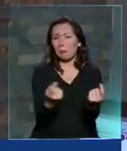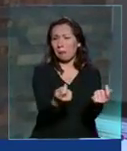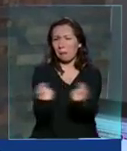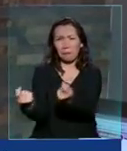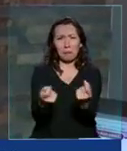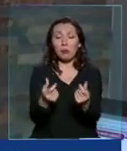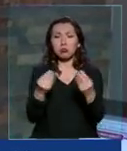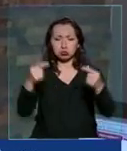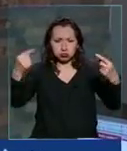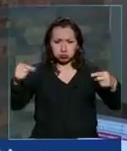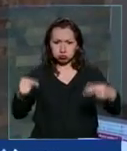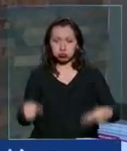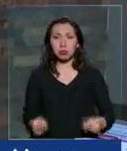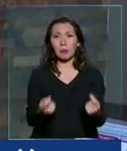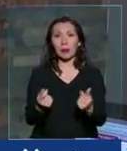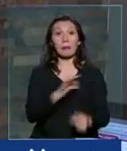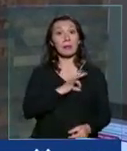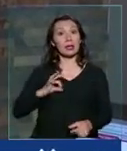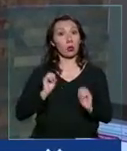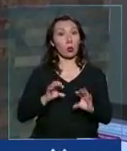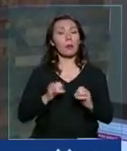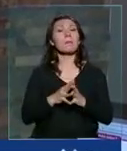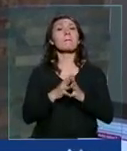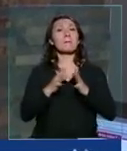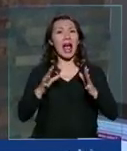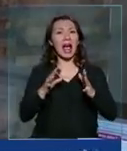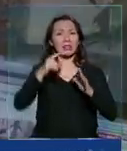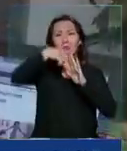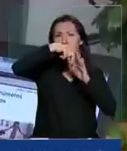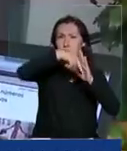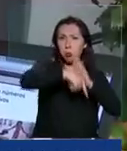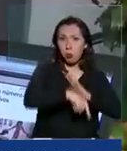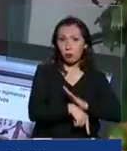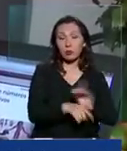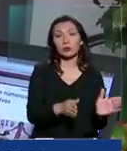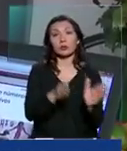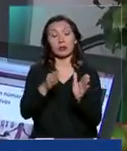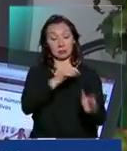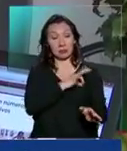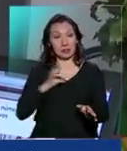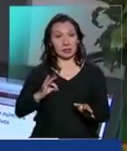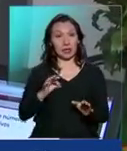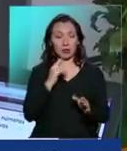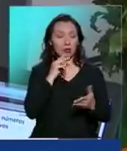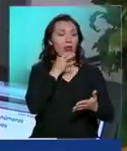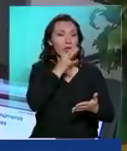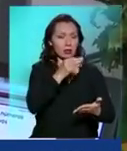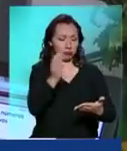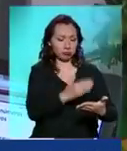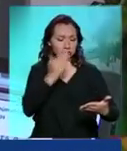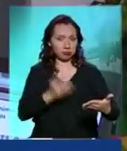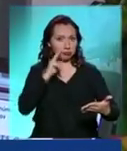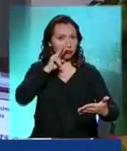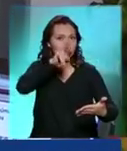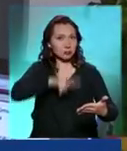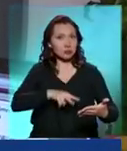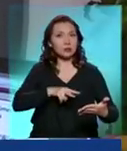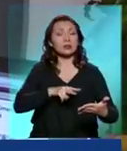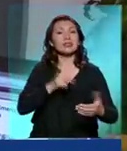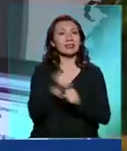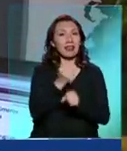similares. En muchos aspectos el texto del ministerio tiene más profundidad. Este es el texto del ministerio, donde empieza, si te das cuenta, ahí está la